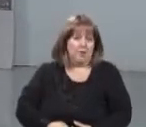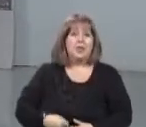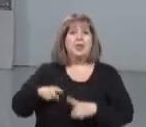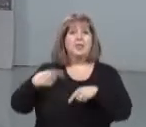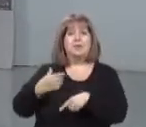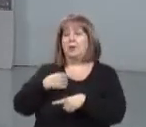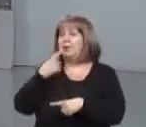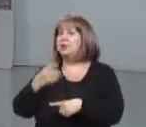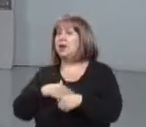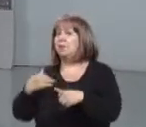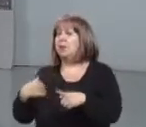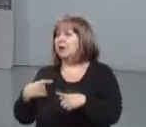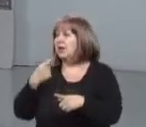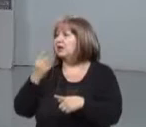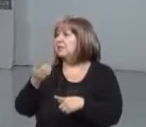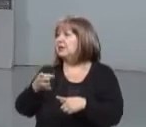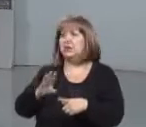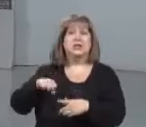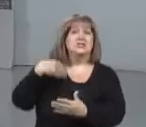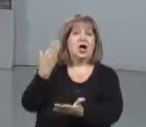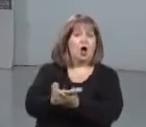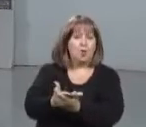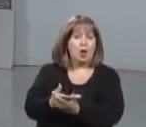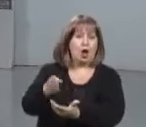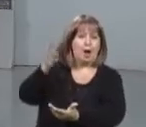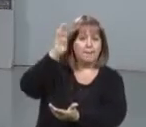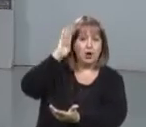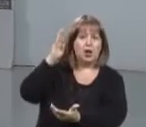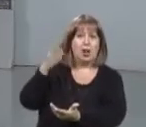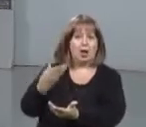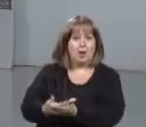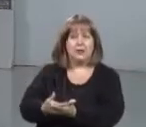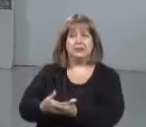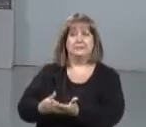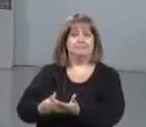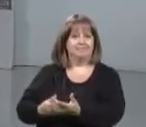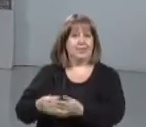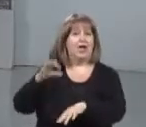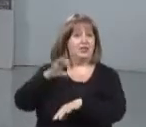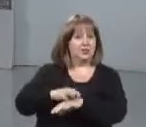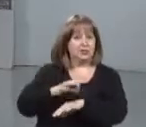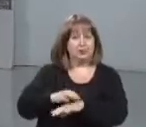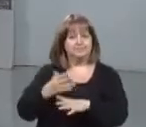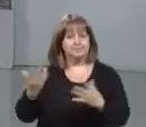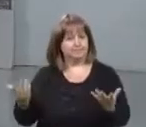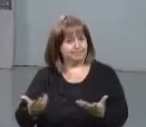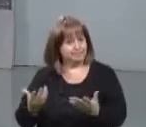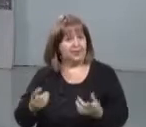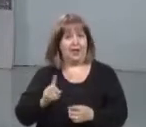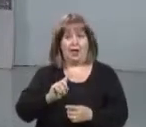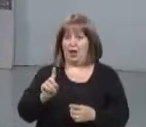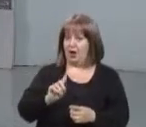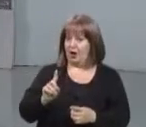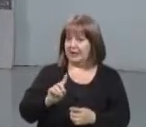de versión y dice que se había caído, que se había golpeado con algunos troncos. Sí. Obviamente que esa versión tampoco le creyeron